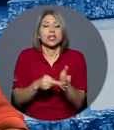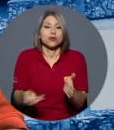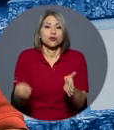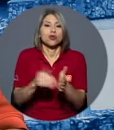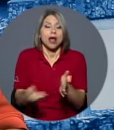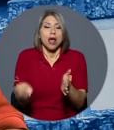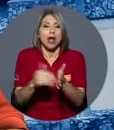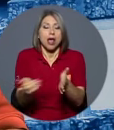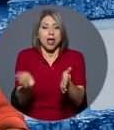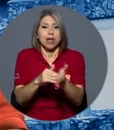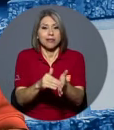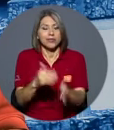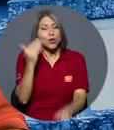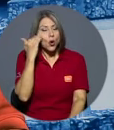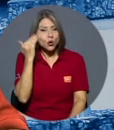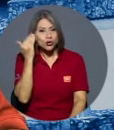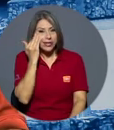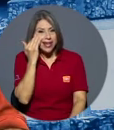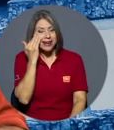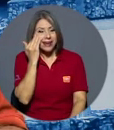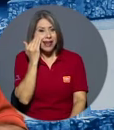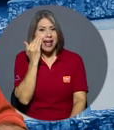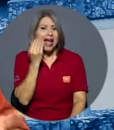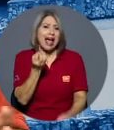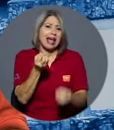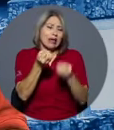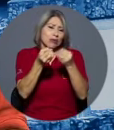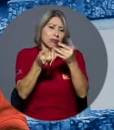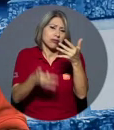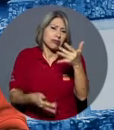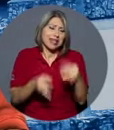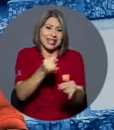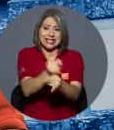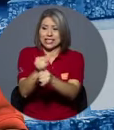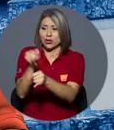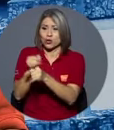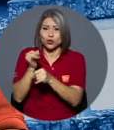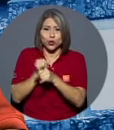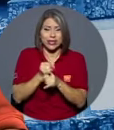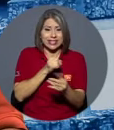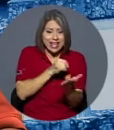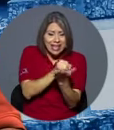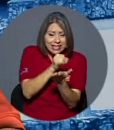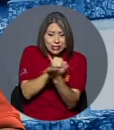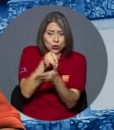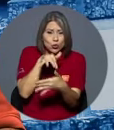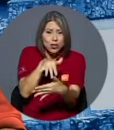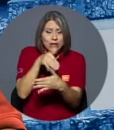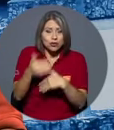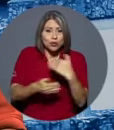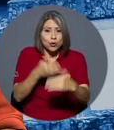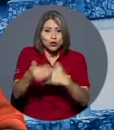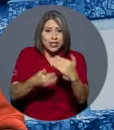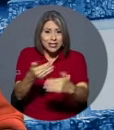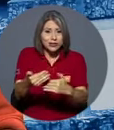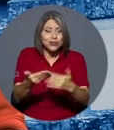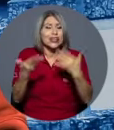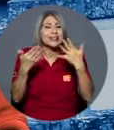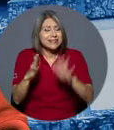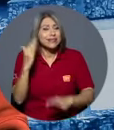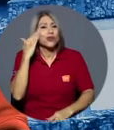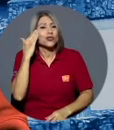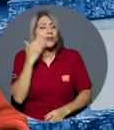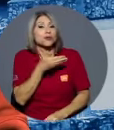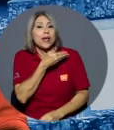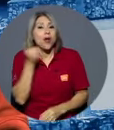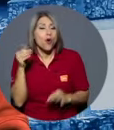el conocer que hay una gran cantidad de instituciones en el país estudiando esos procesos y que cada día conocemos mejor los detalles